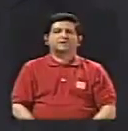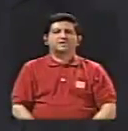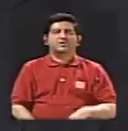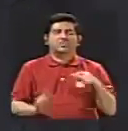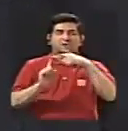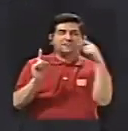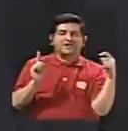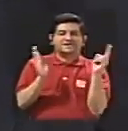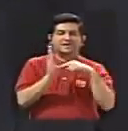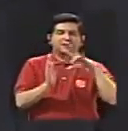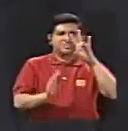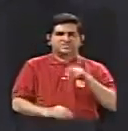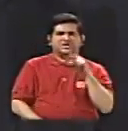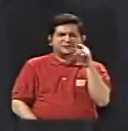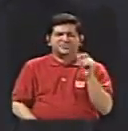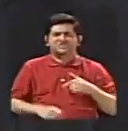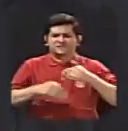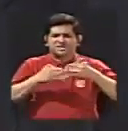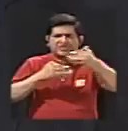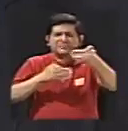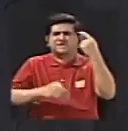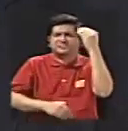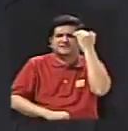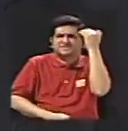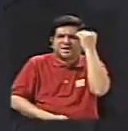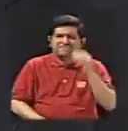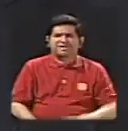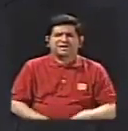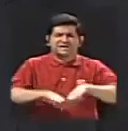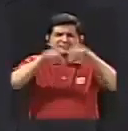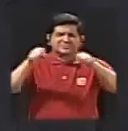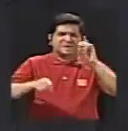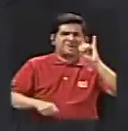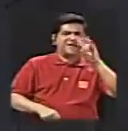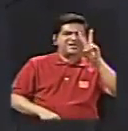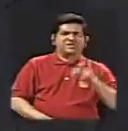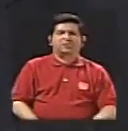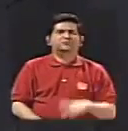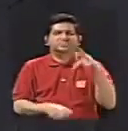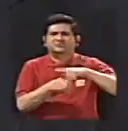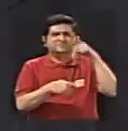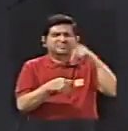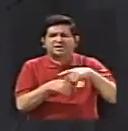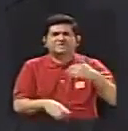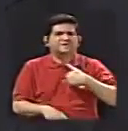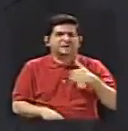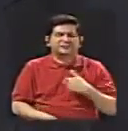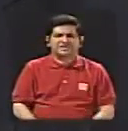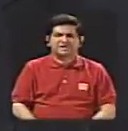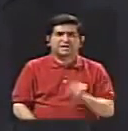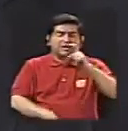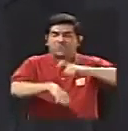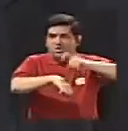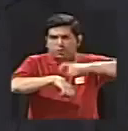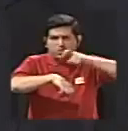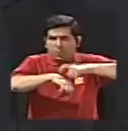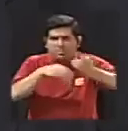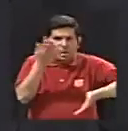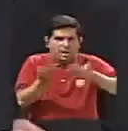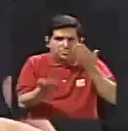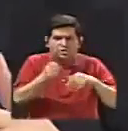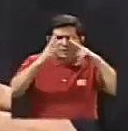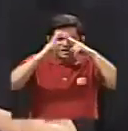periodo, ¿qué conocieron ustedes de Integra 2? ¿Qué participación tuvieron en algún momento en